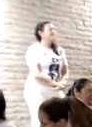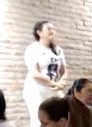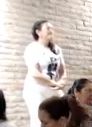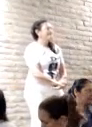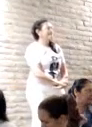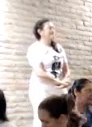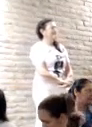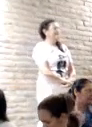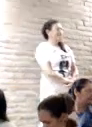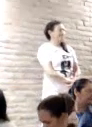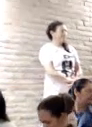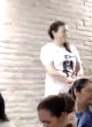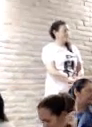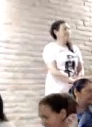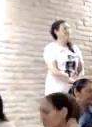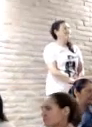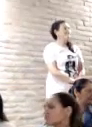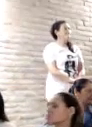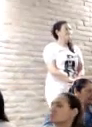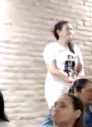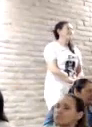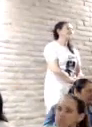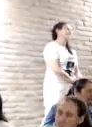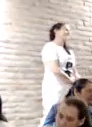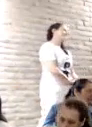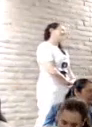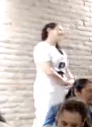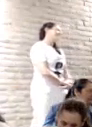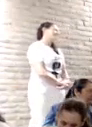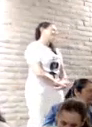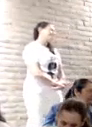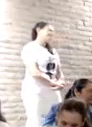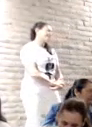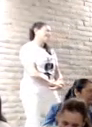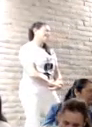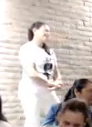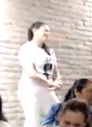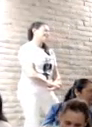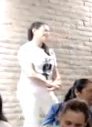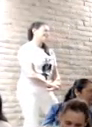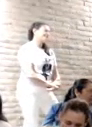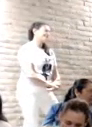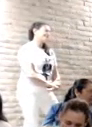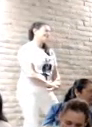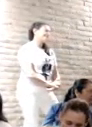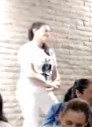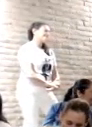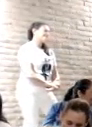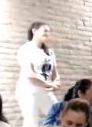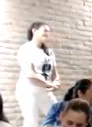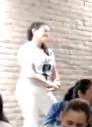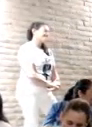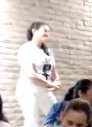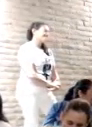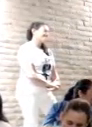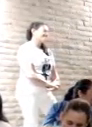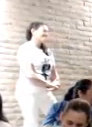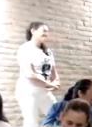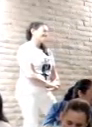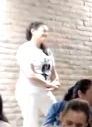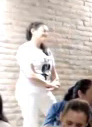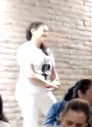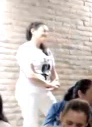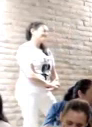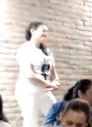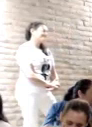cumplimos Entonces ahora Estamos como bueno otra lucha que es interpelar no un poco lo que decía Cecilia la la el